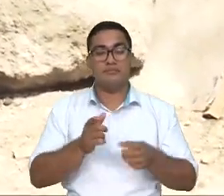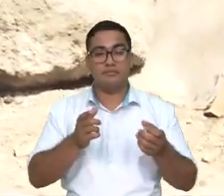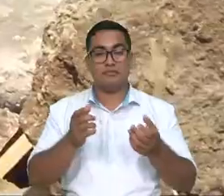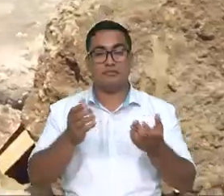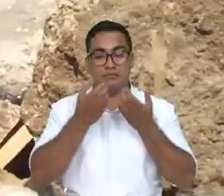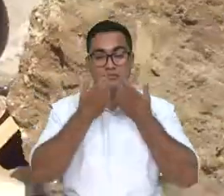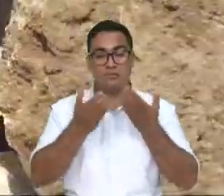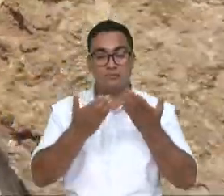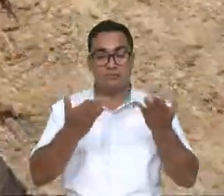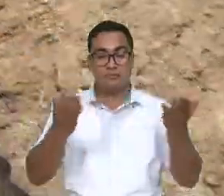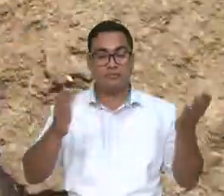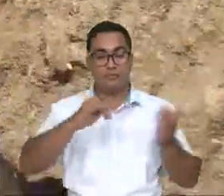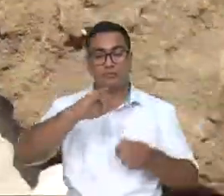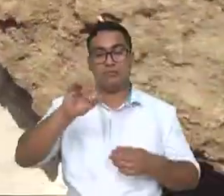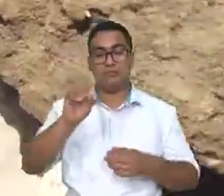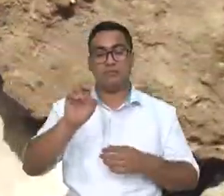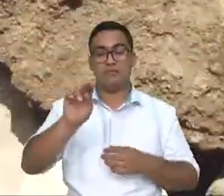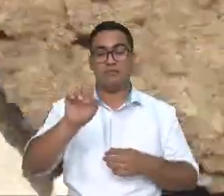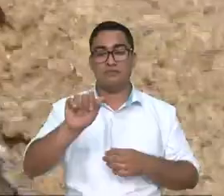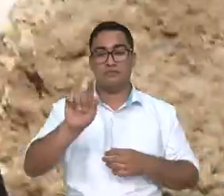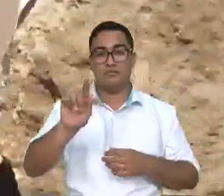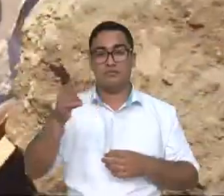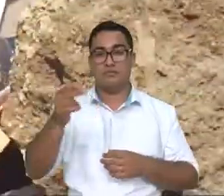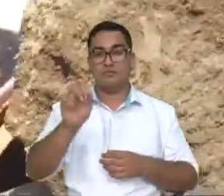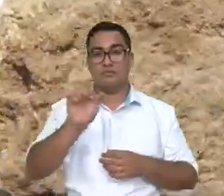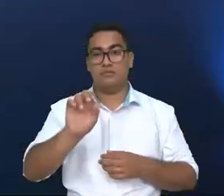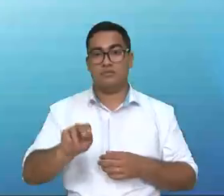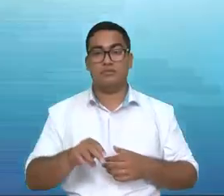parlamentario, les informó Jonathan Castro.